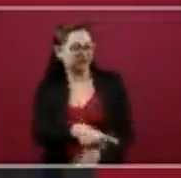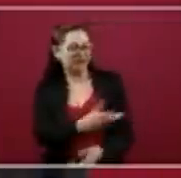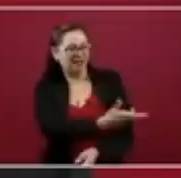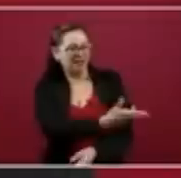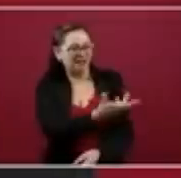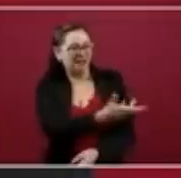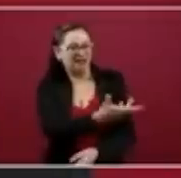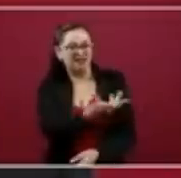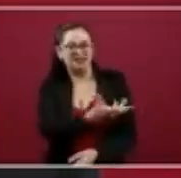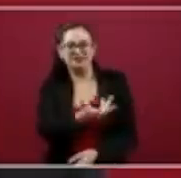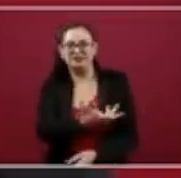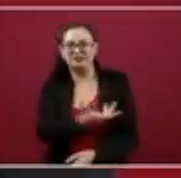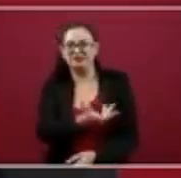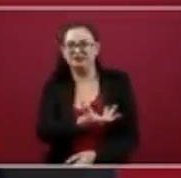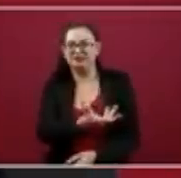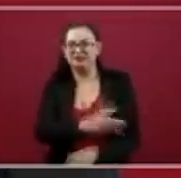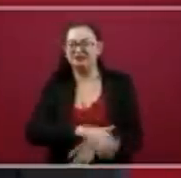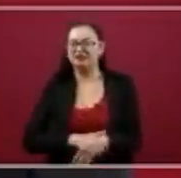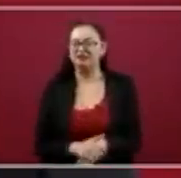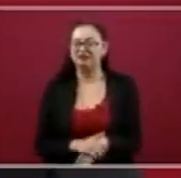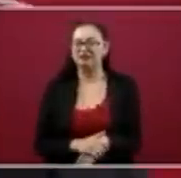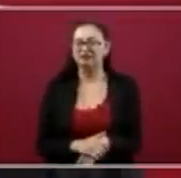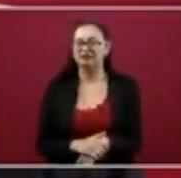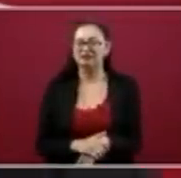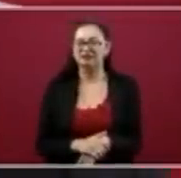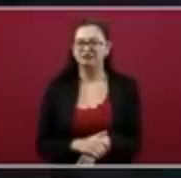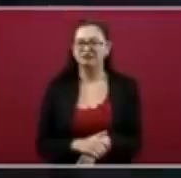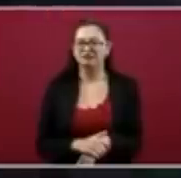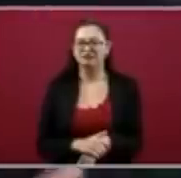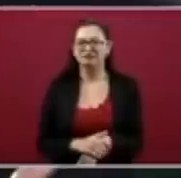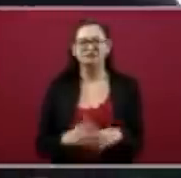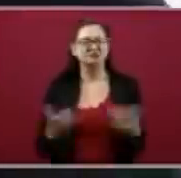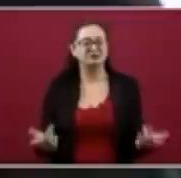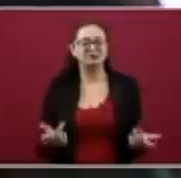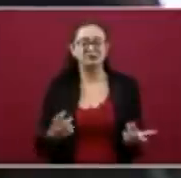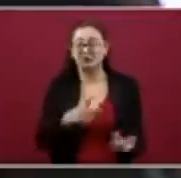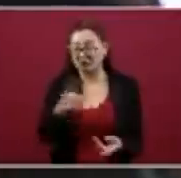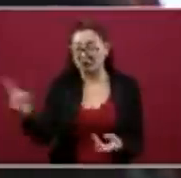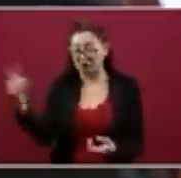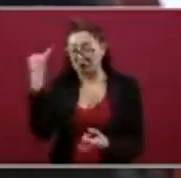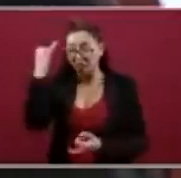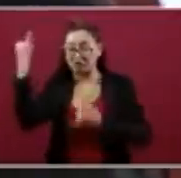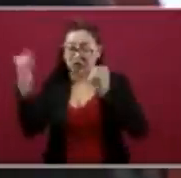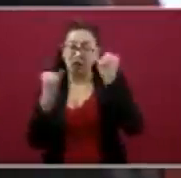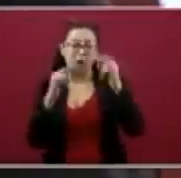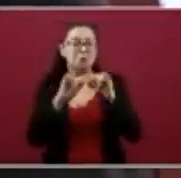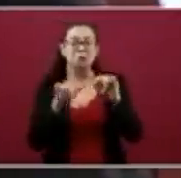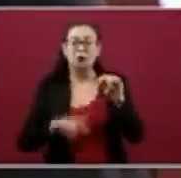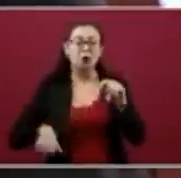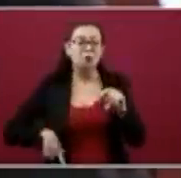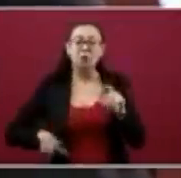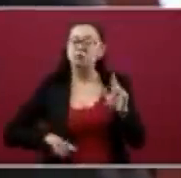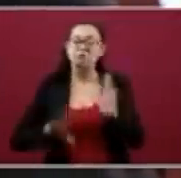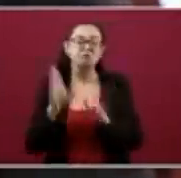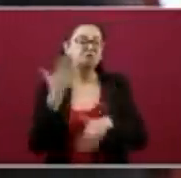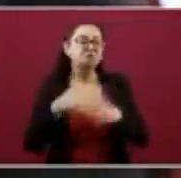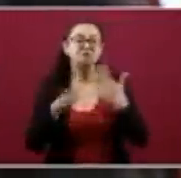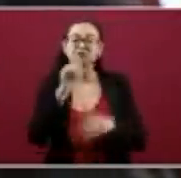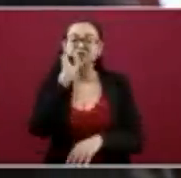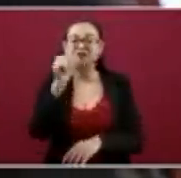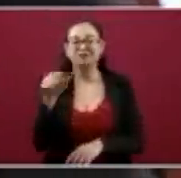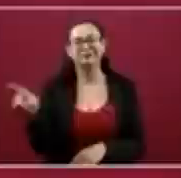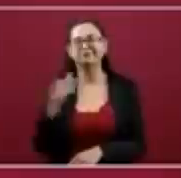Por eso se equivocan quienes piensan que no va a salir adelante nuestro gobierno.